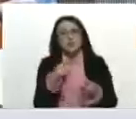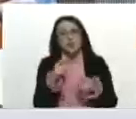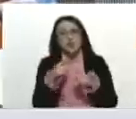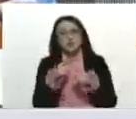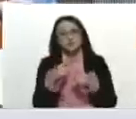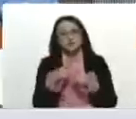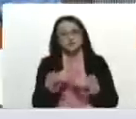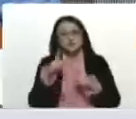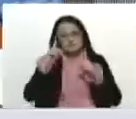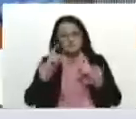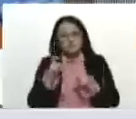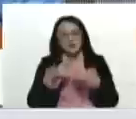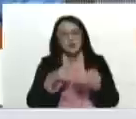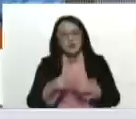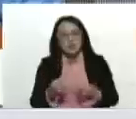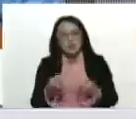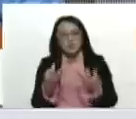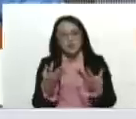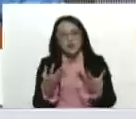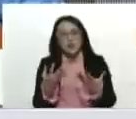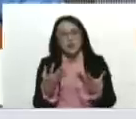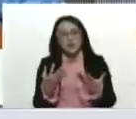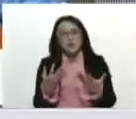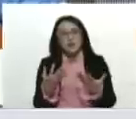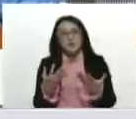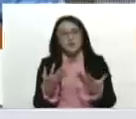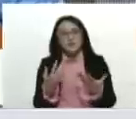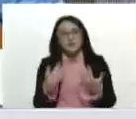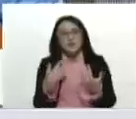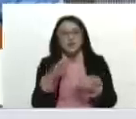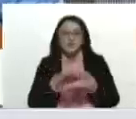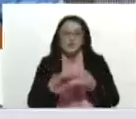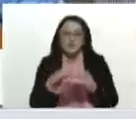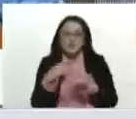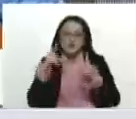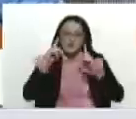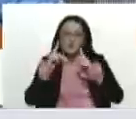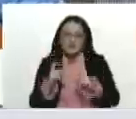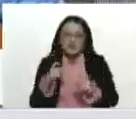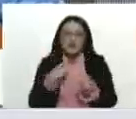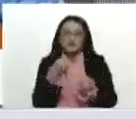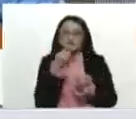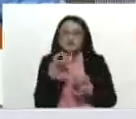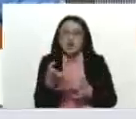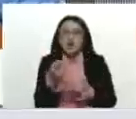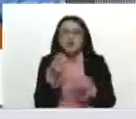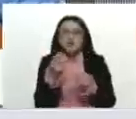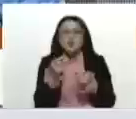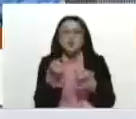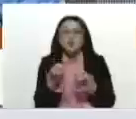así que les ruego disculpenme de formación profesional y doy cifras